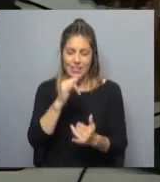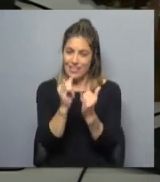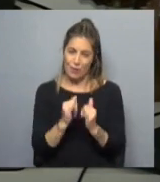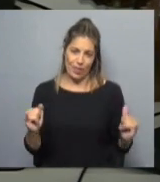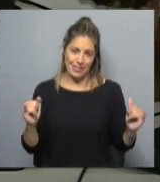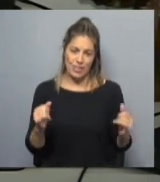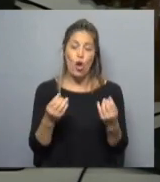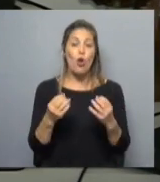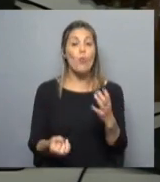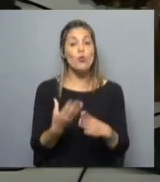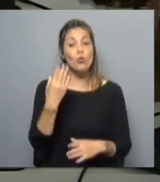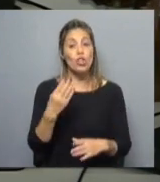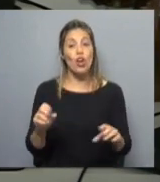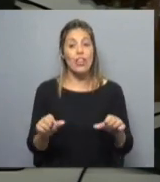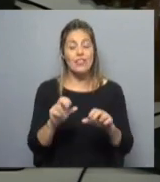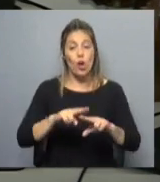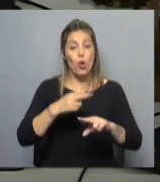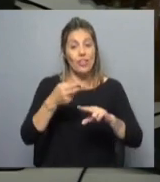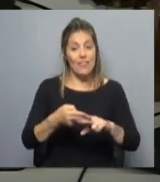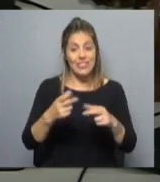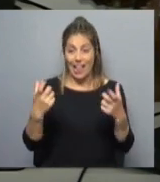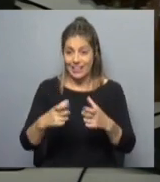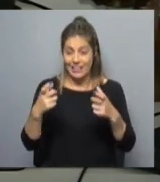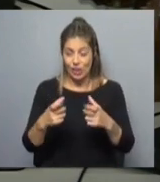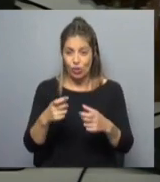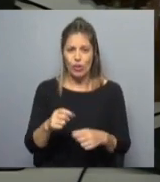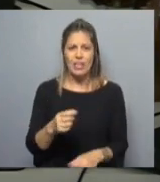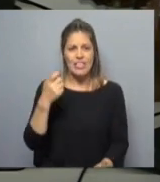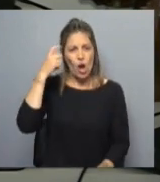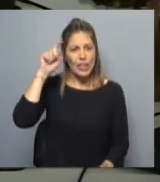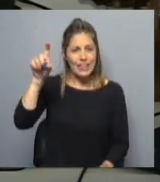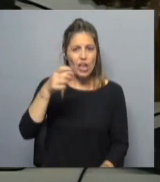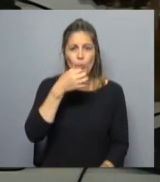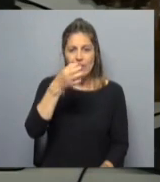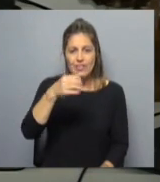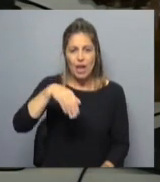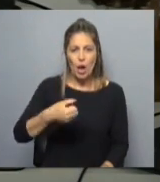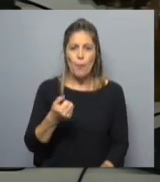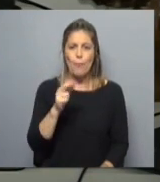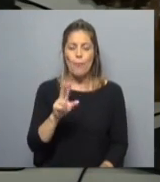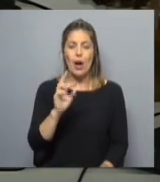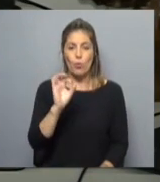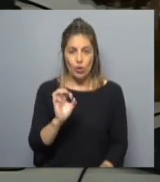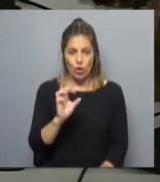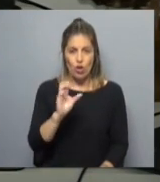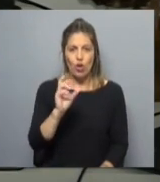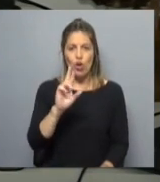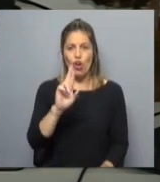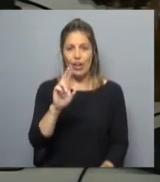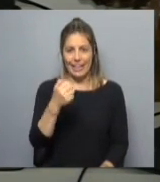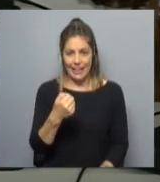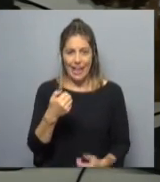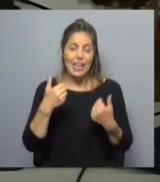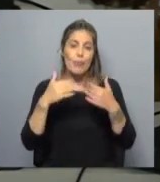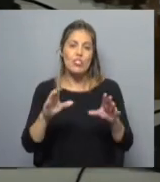surgió esto de hacer la reedición en vinilo? Bueno, eso fue la idea, como te decía, de Mauro Correa, que